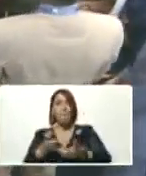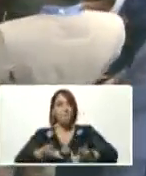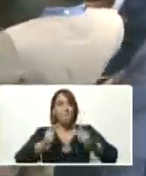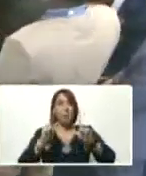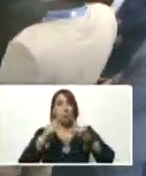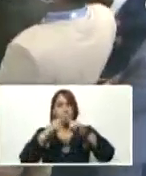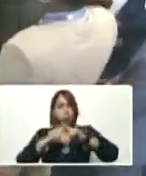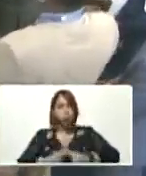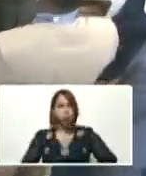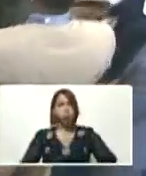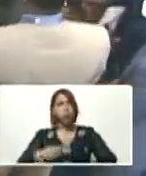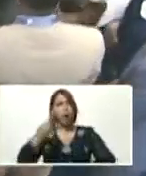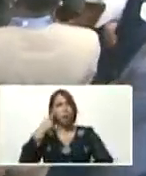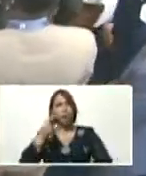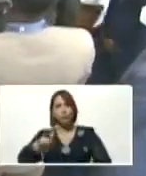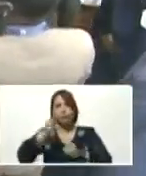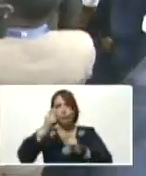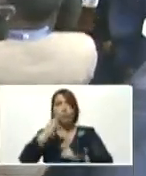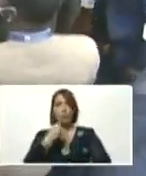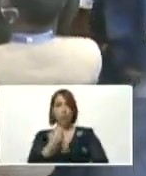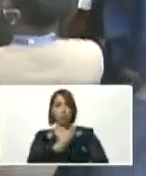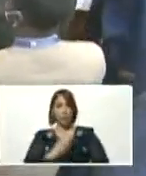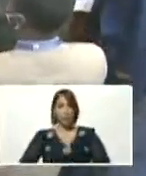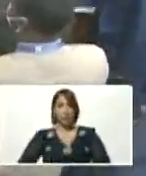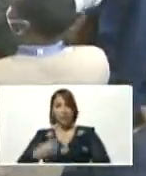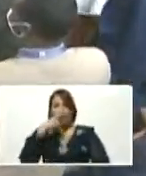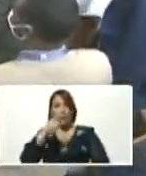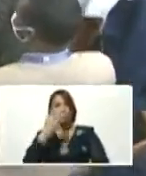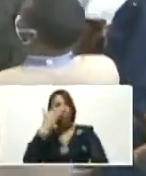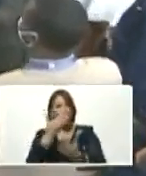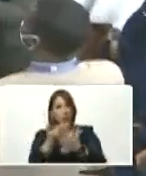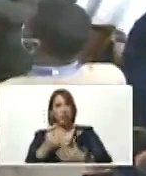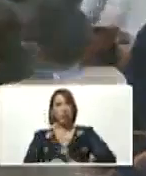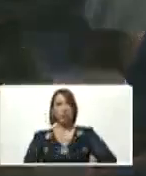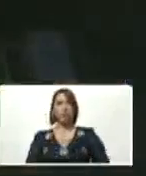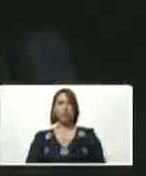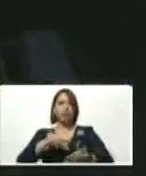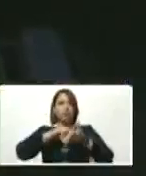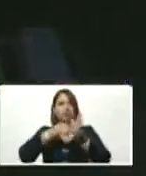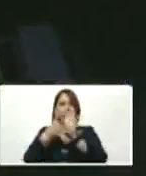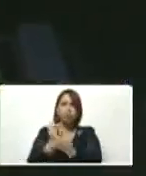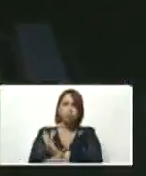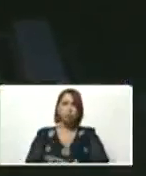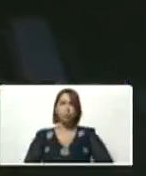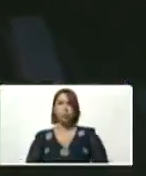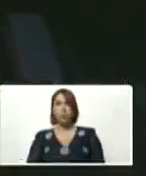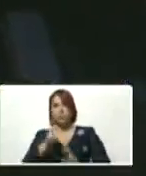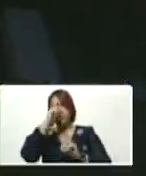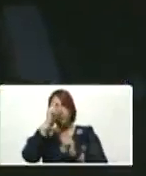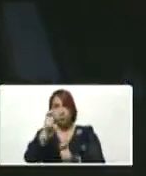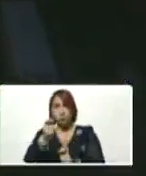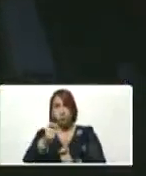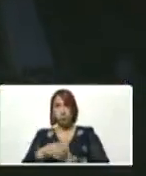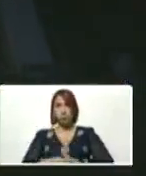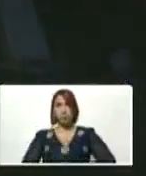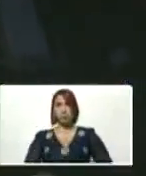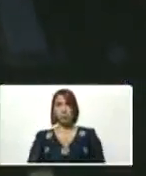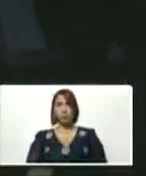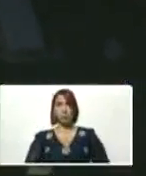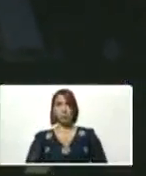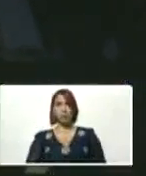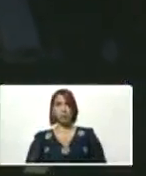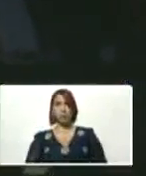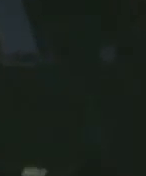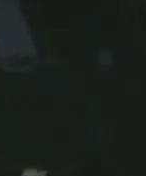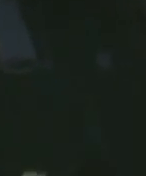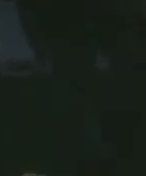importantes lecciones, ha dicho el presidente Nicolás Maduro, frente a lo que ha sido el reconocimiento de Barquindo a la hidalguía guía del